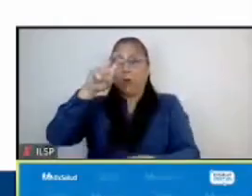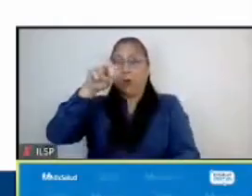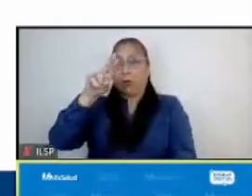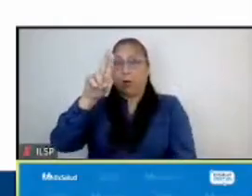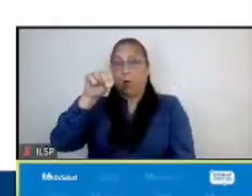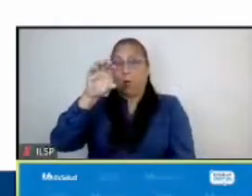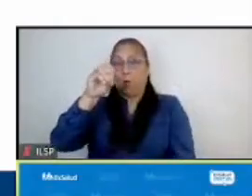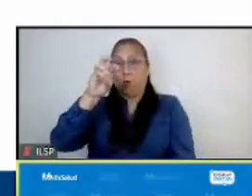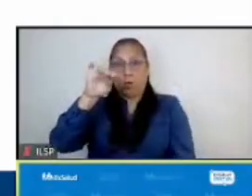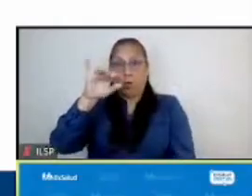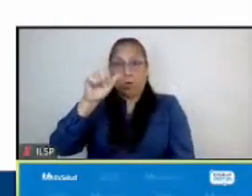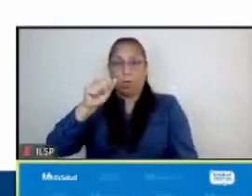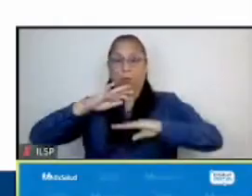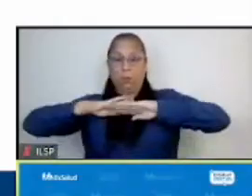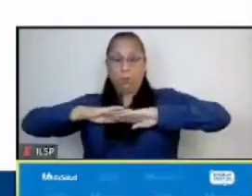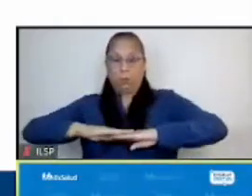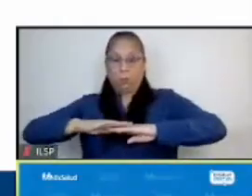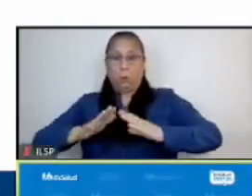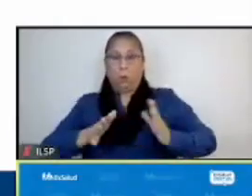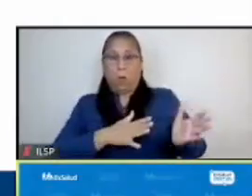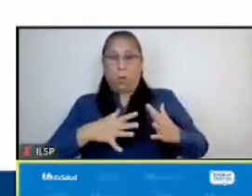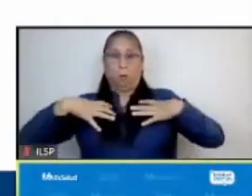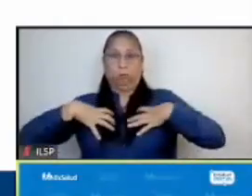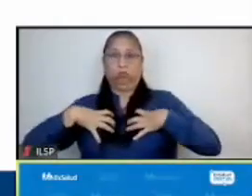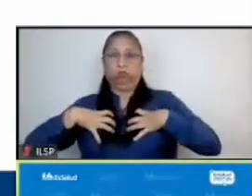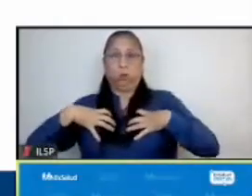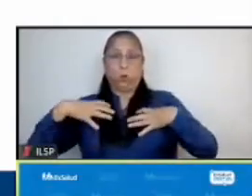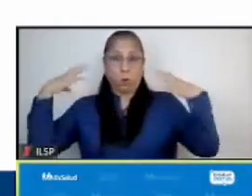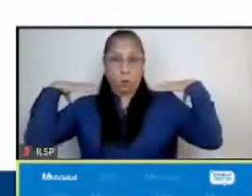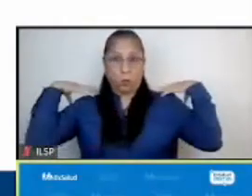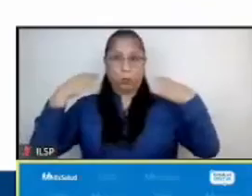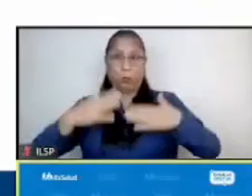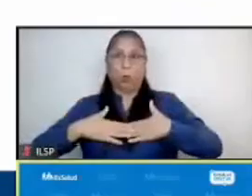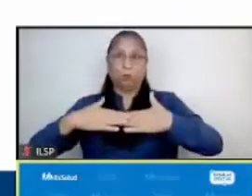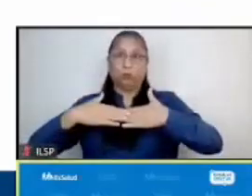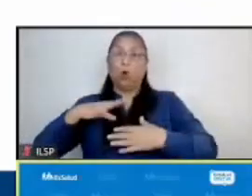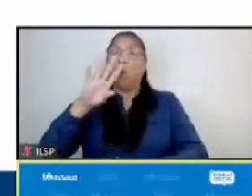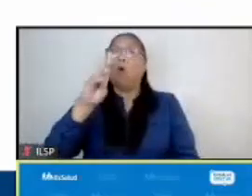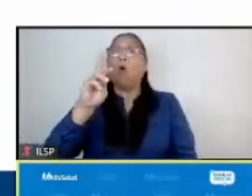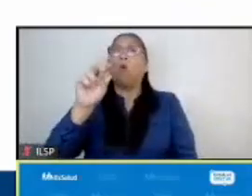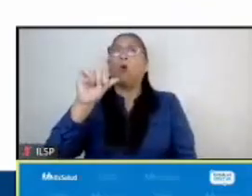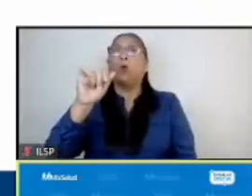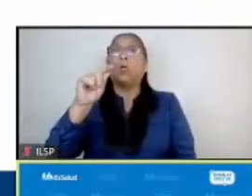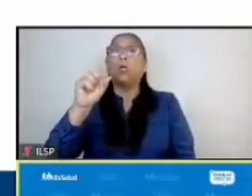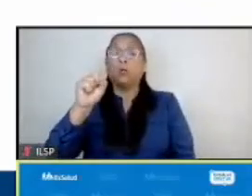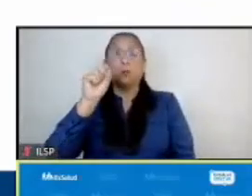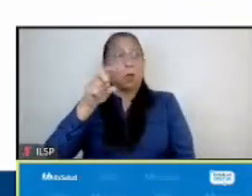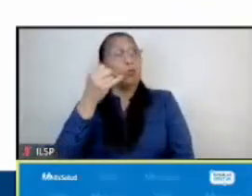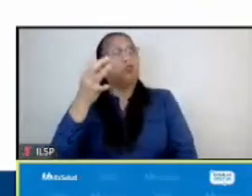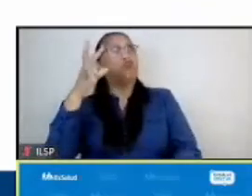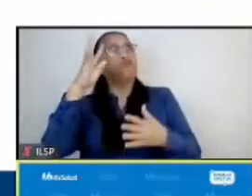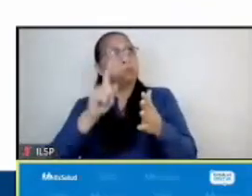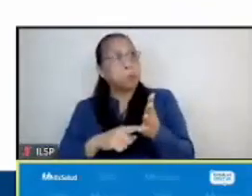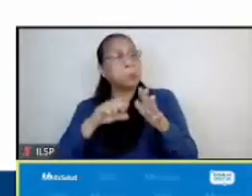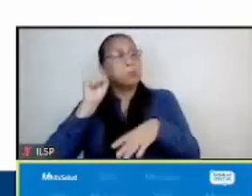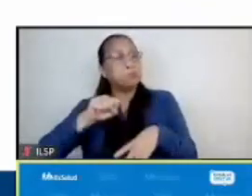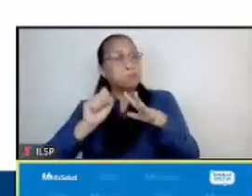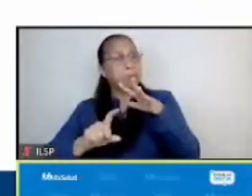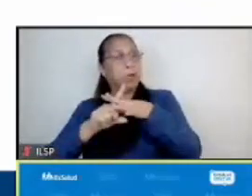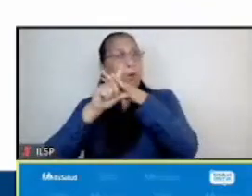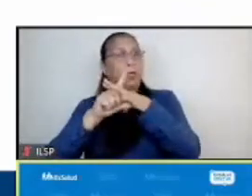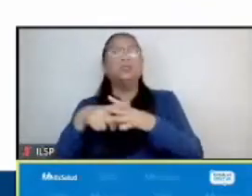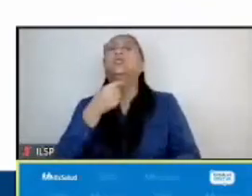neumonía es vía aérea baja, acá los pulmones. También puede ser lo que es la bronquitis, que a veces hemos tenido, y la